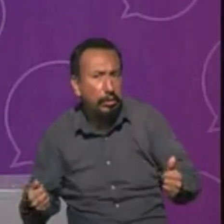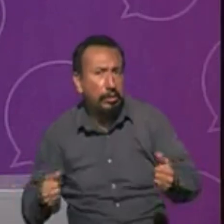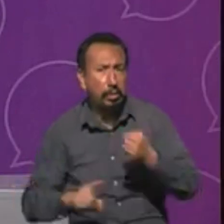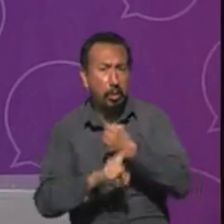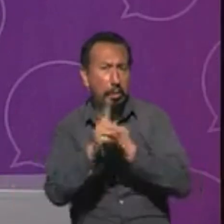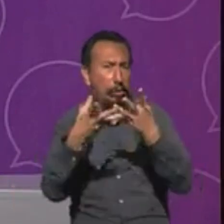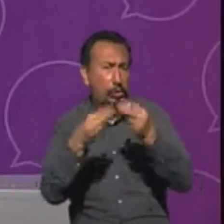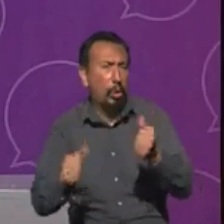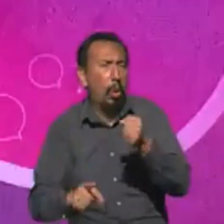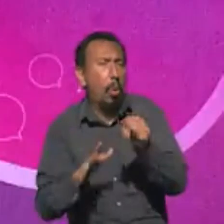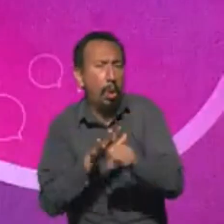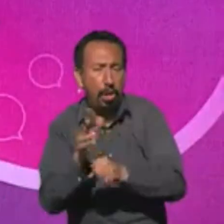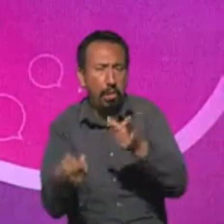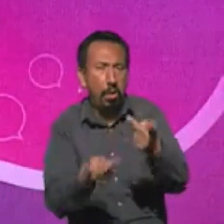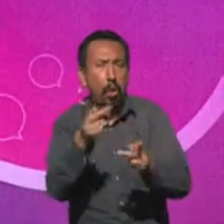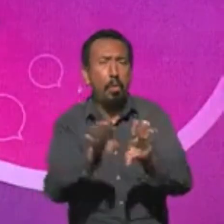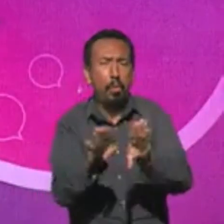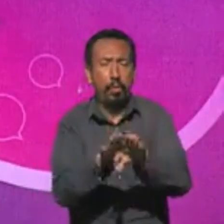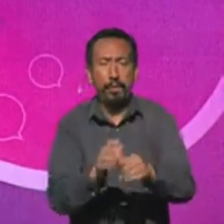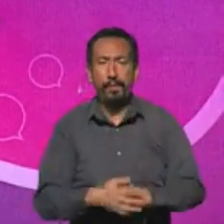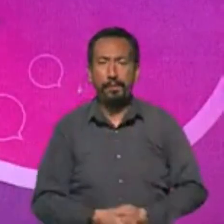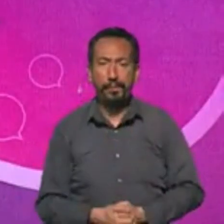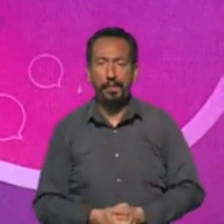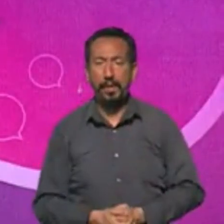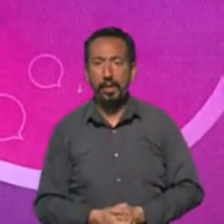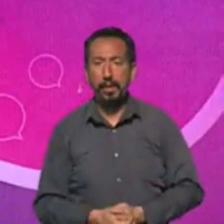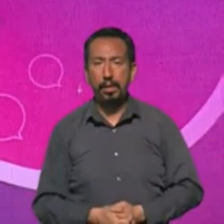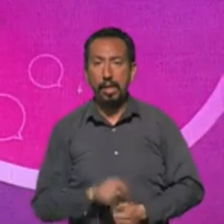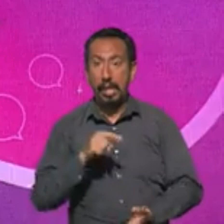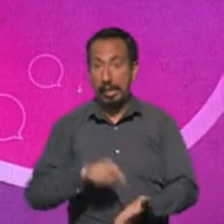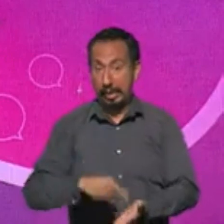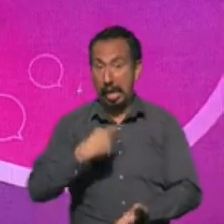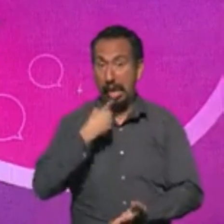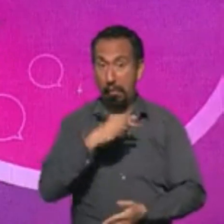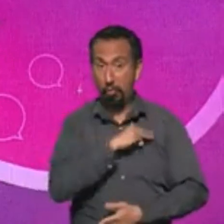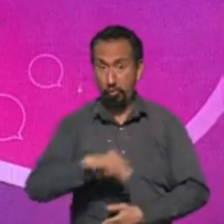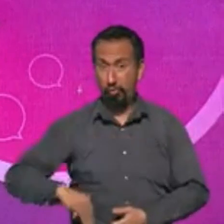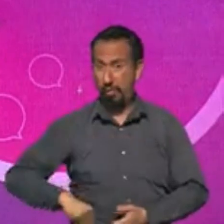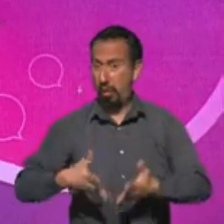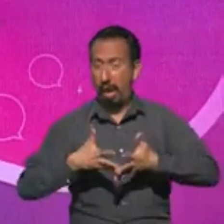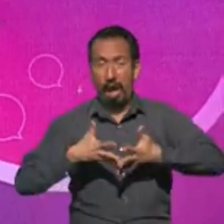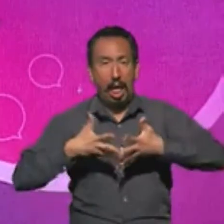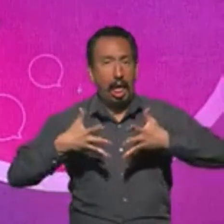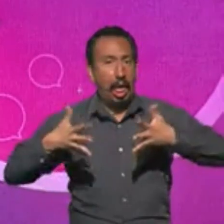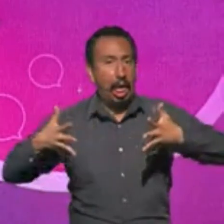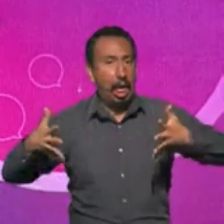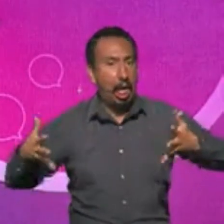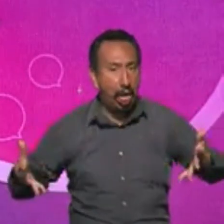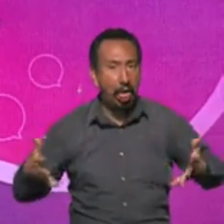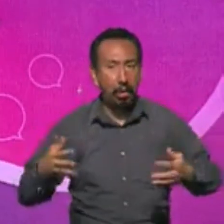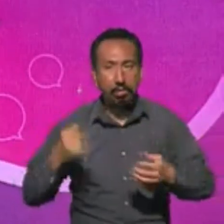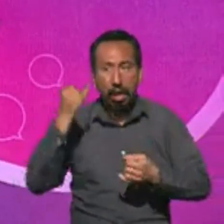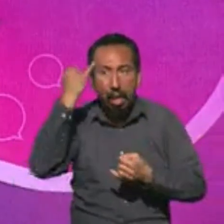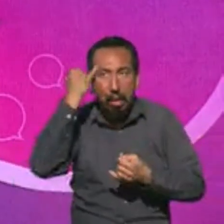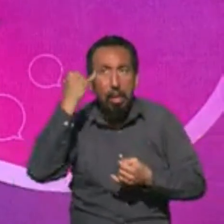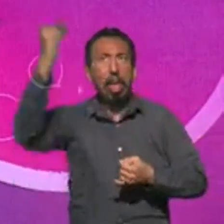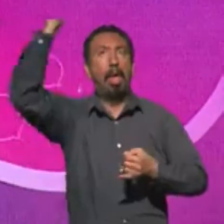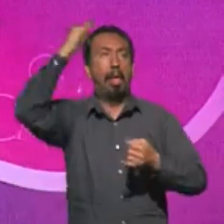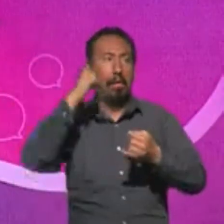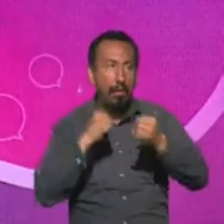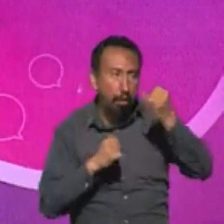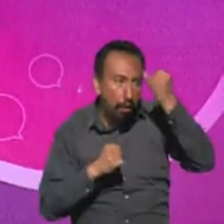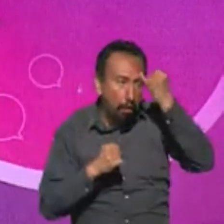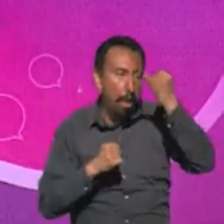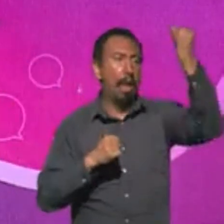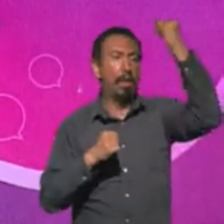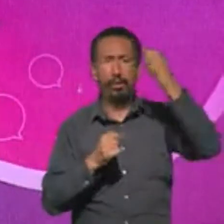minuto y medio candidato Celaya es un municipio demasiado grande que no está para las ocurrencias porque es